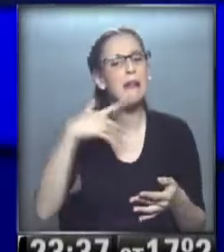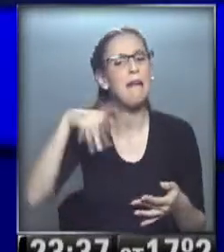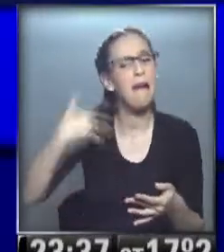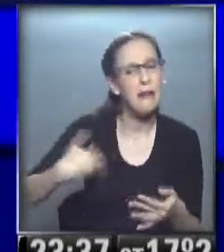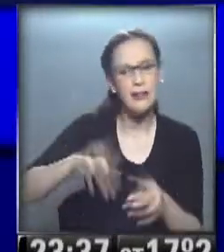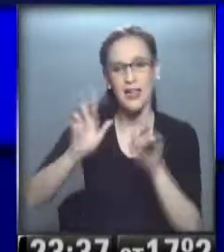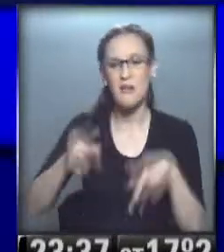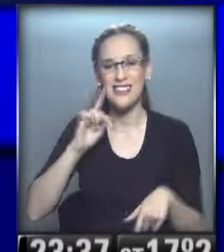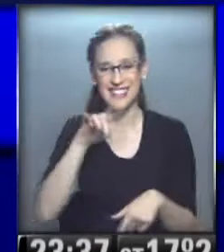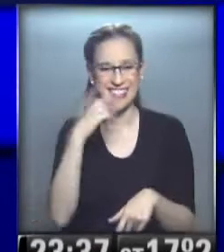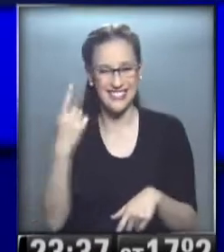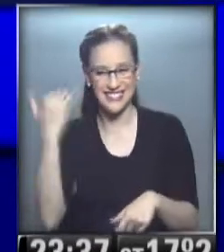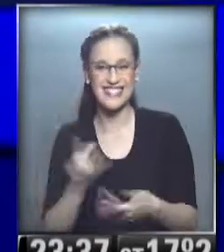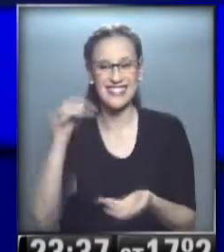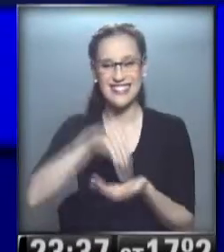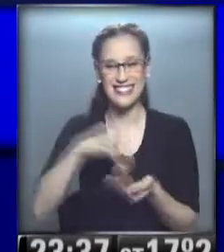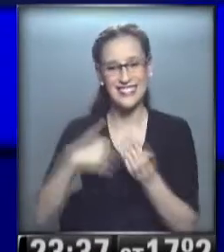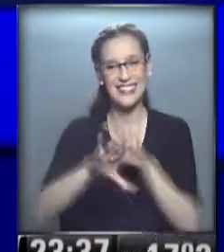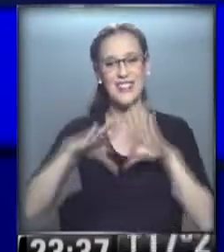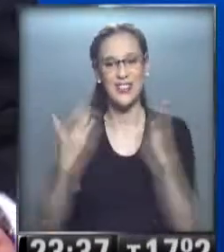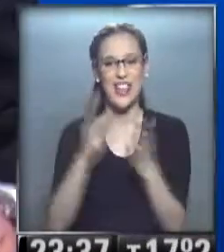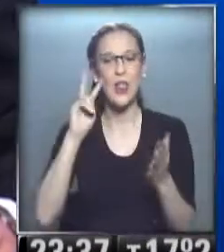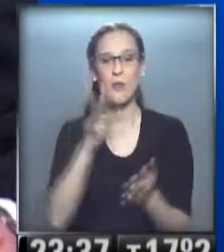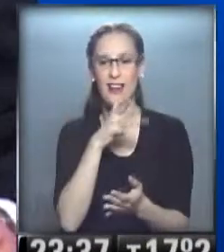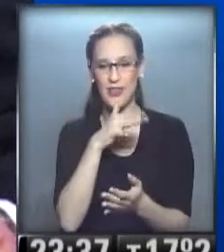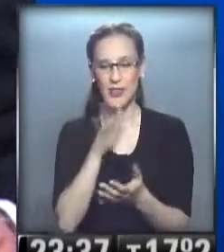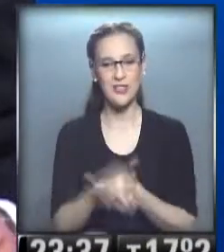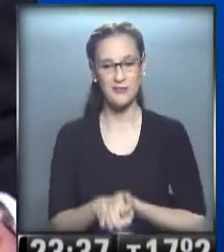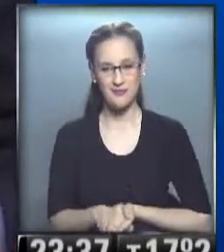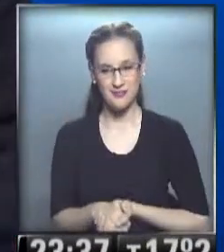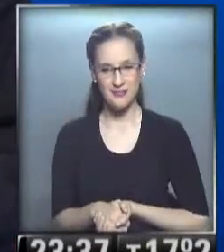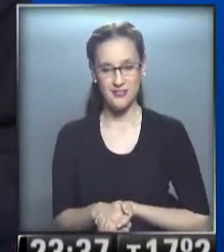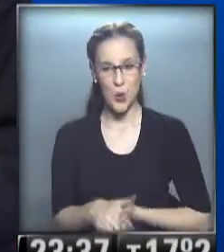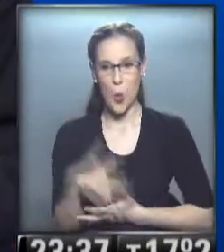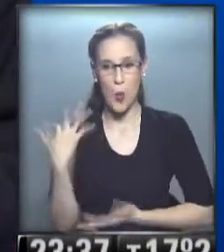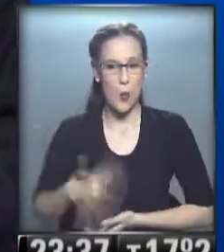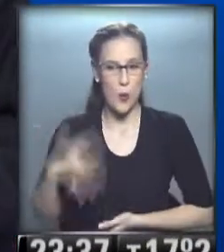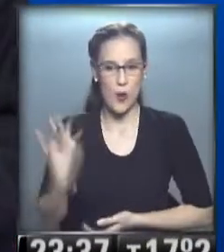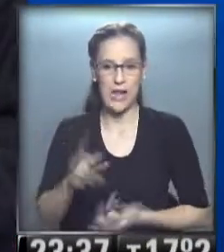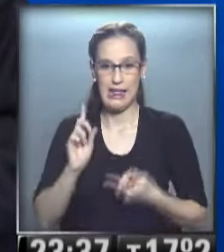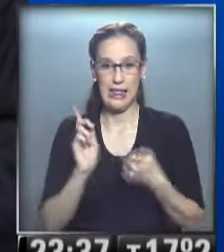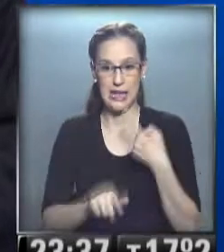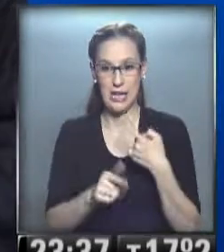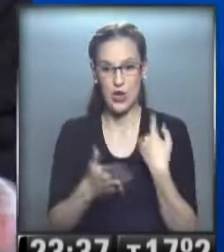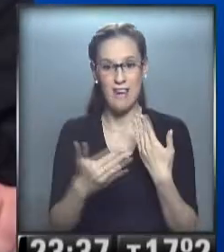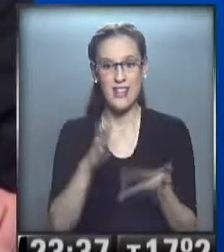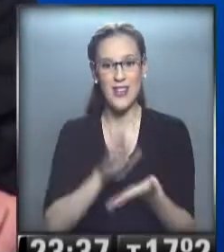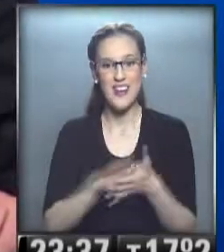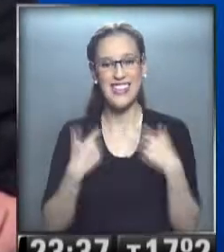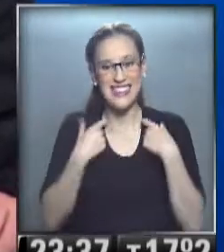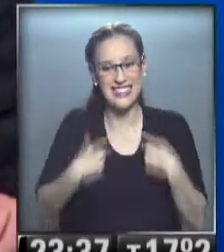hay más clasificados ya para el próximo Mundial de Brasil 2014. Bueno, entramos definitivamente en la temporada de músculos. Ya